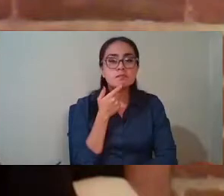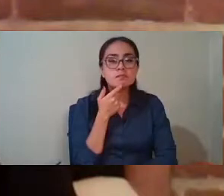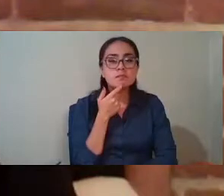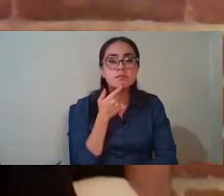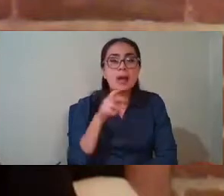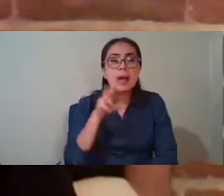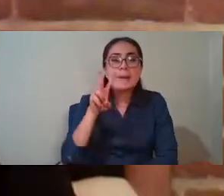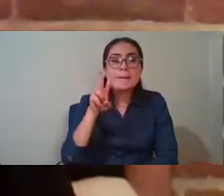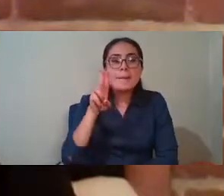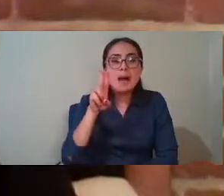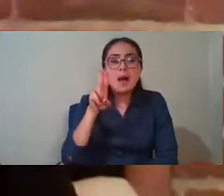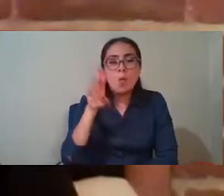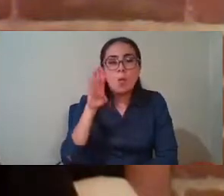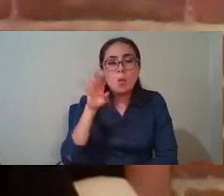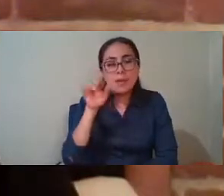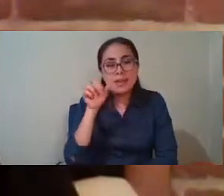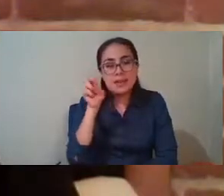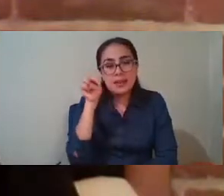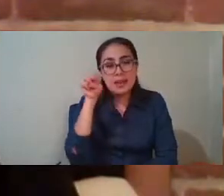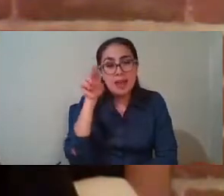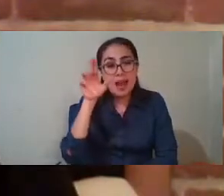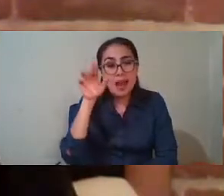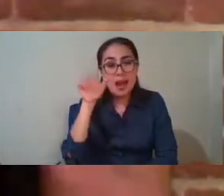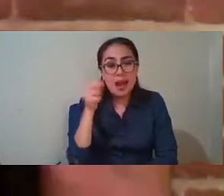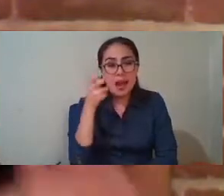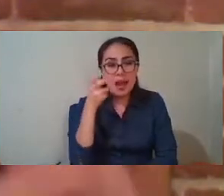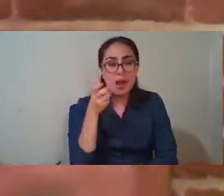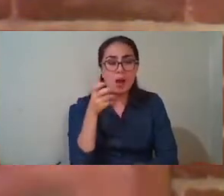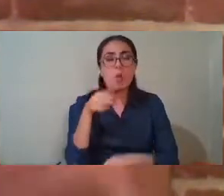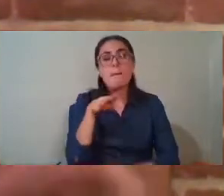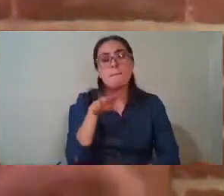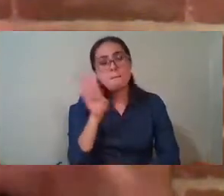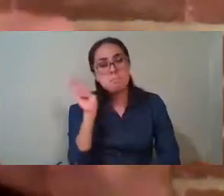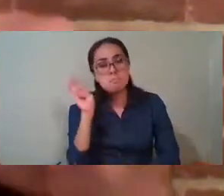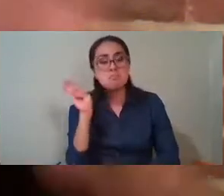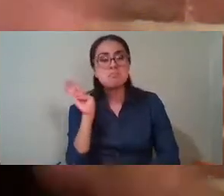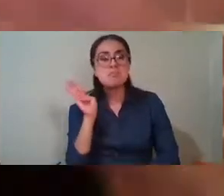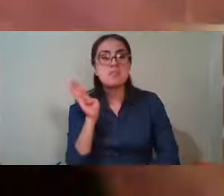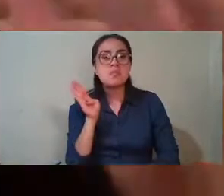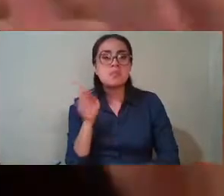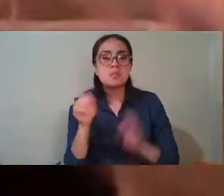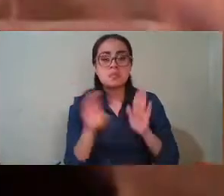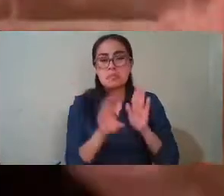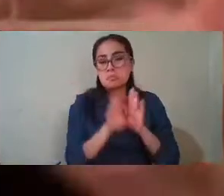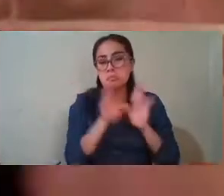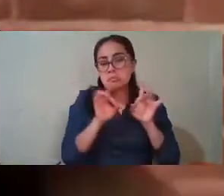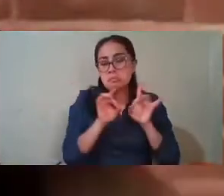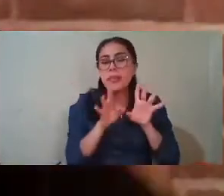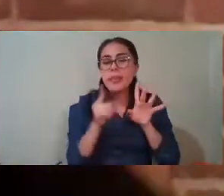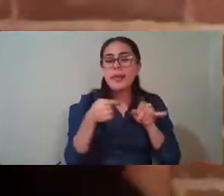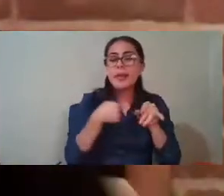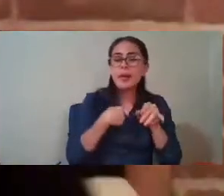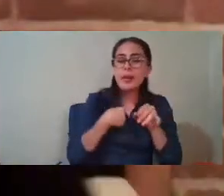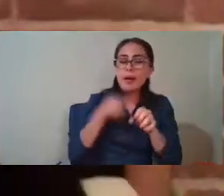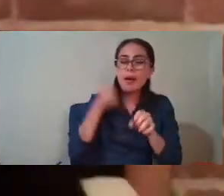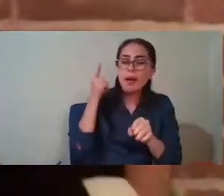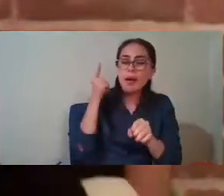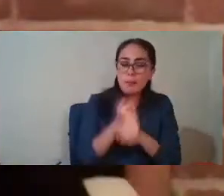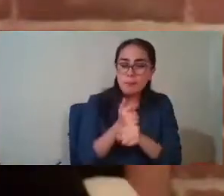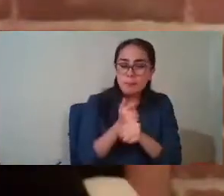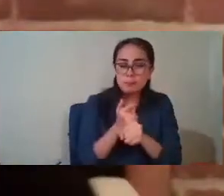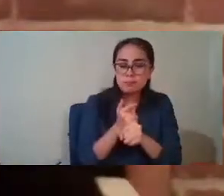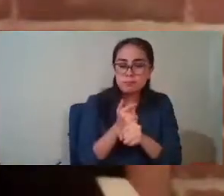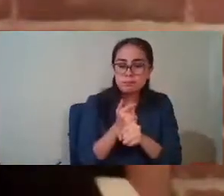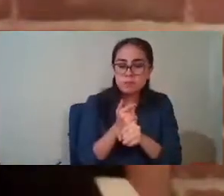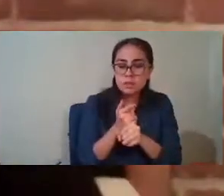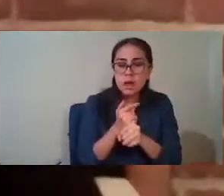baduyana de, o en todo caso, que detonó lo baduyano, y es,